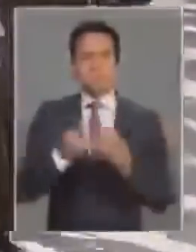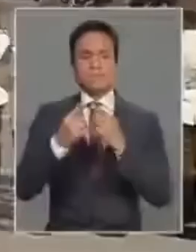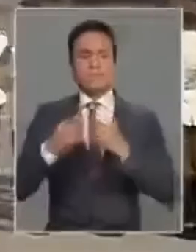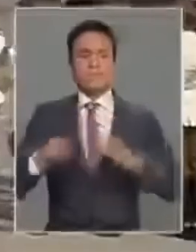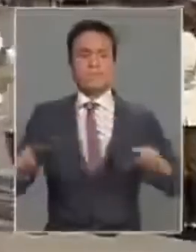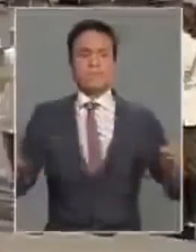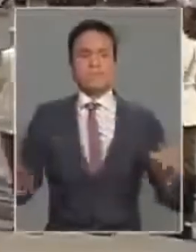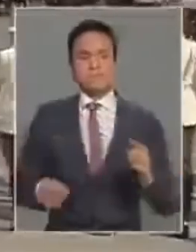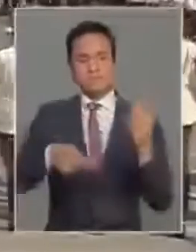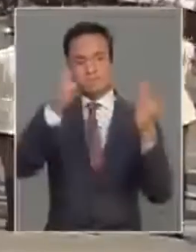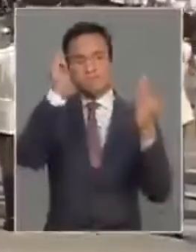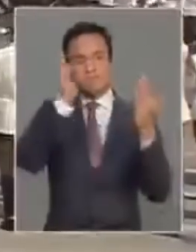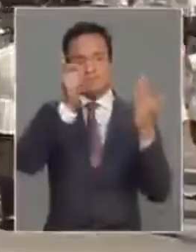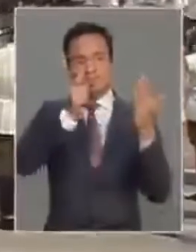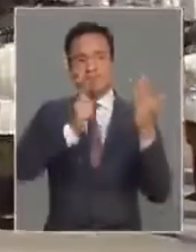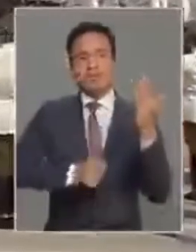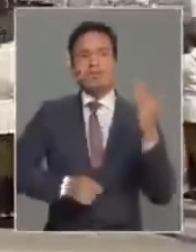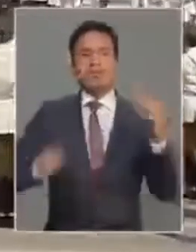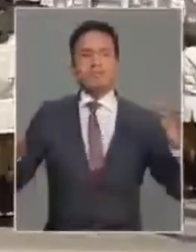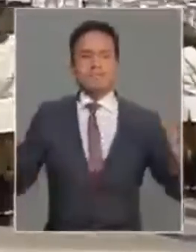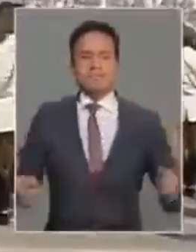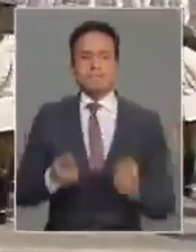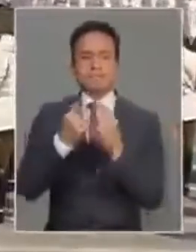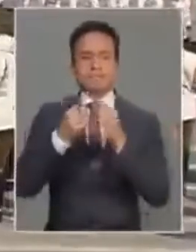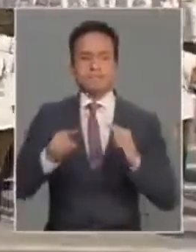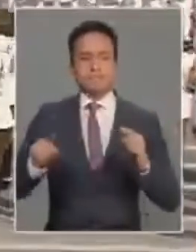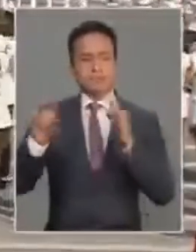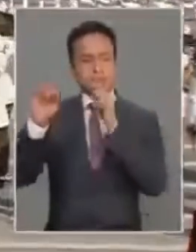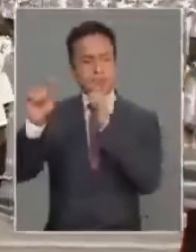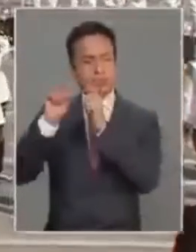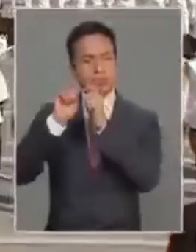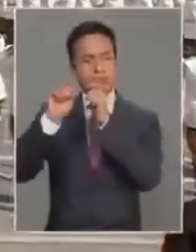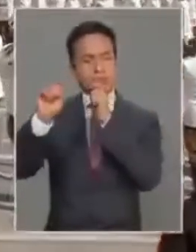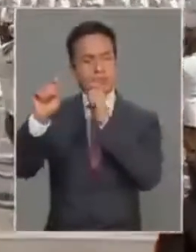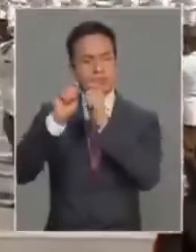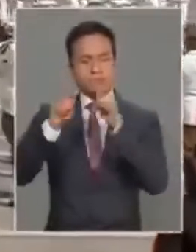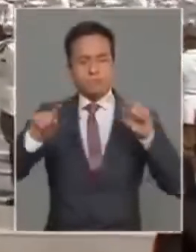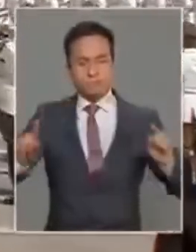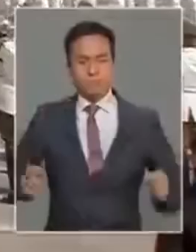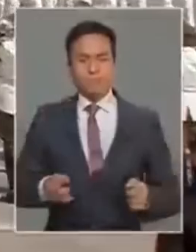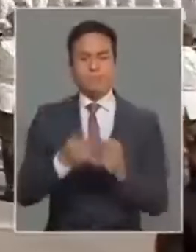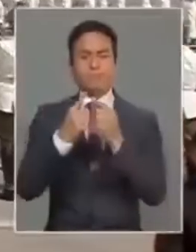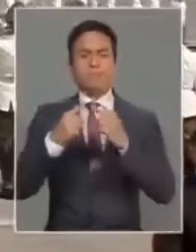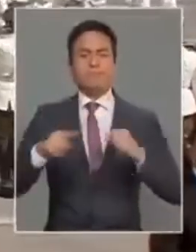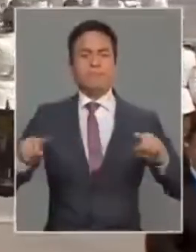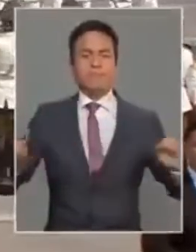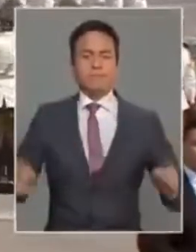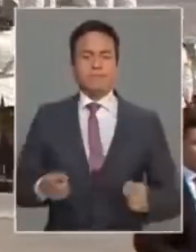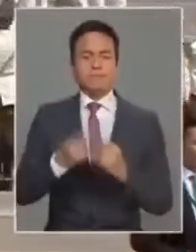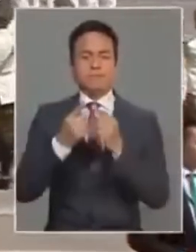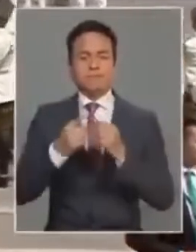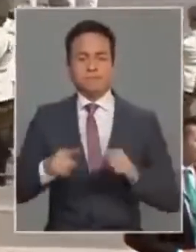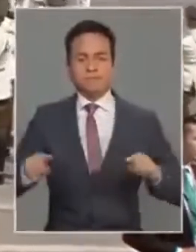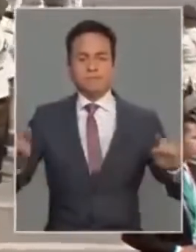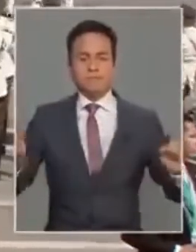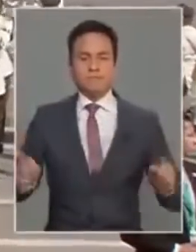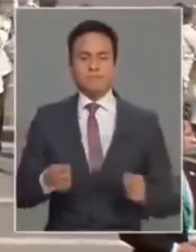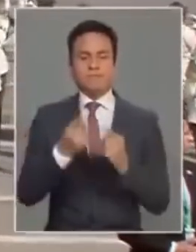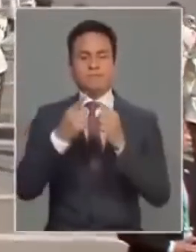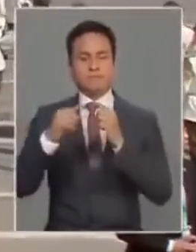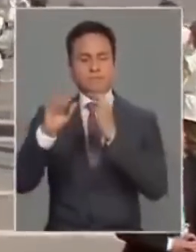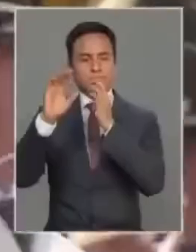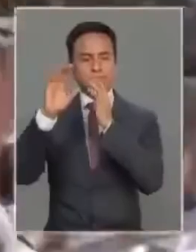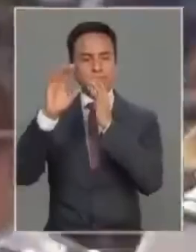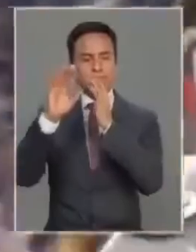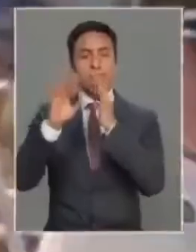obligatorio. No, es que yo lo estoy diciendo para el desfile, yo no lo estoy diciendo para... O sea, yo también, Nicky. Yo también